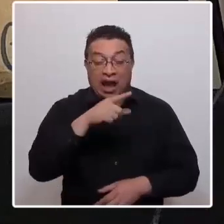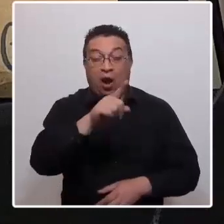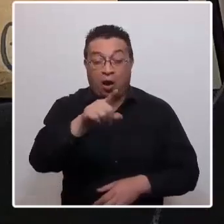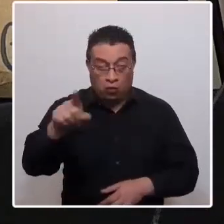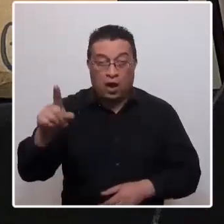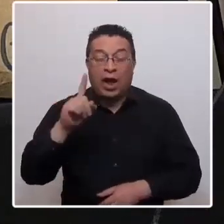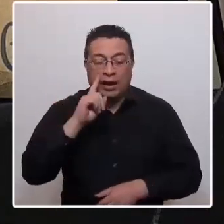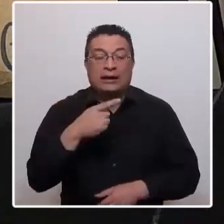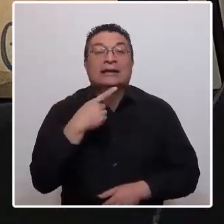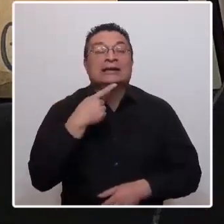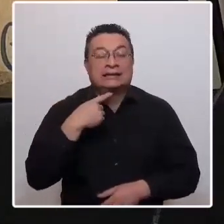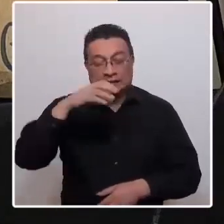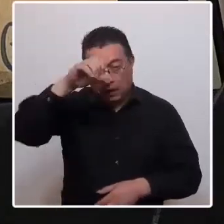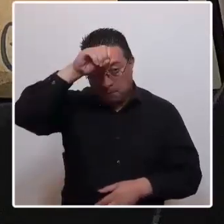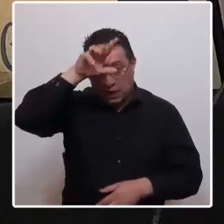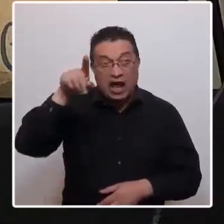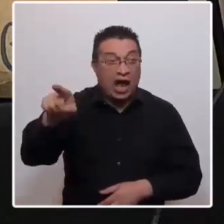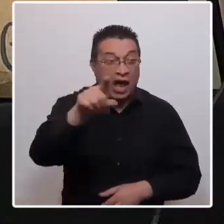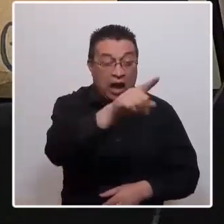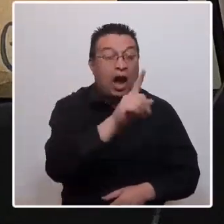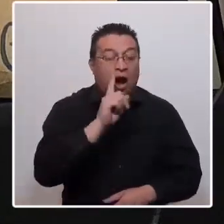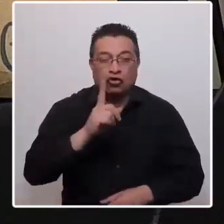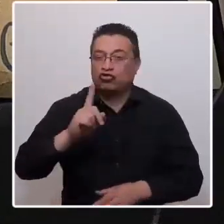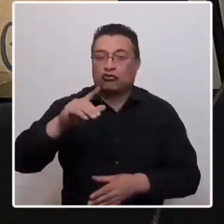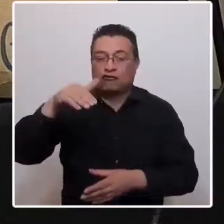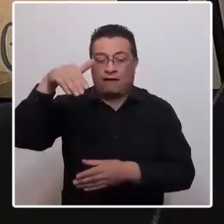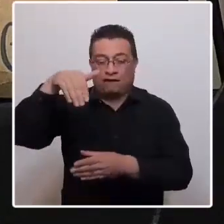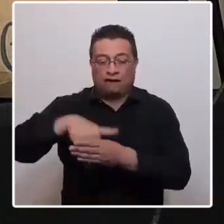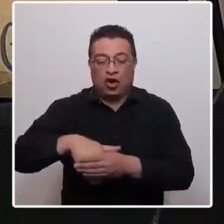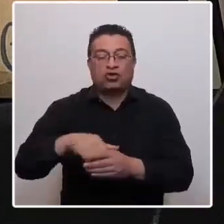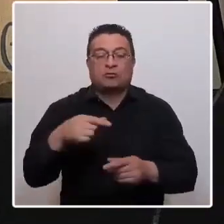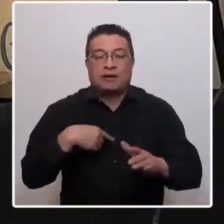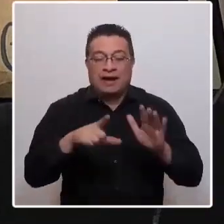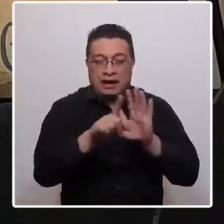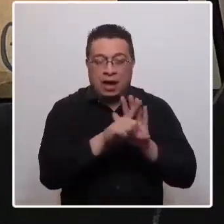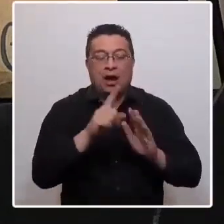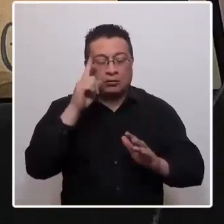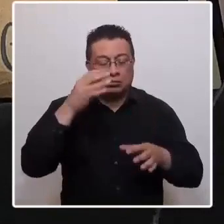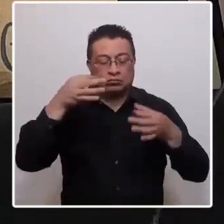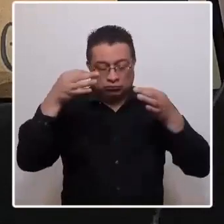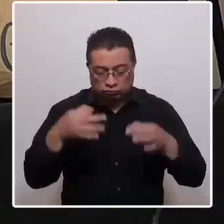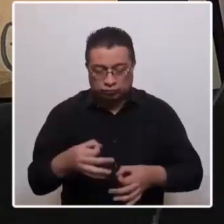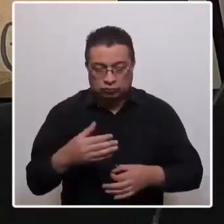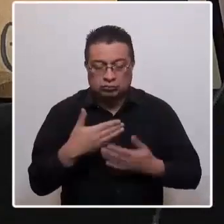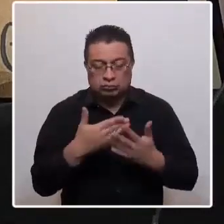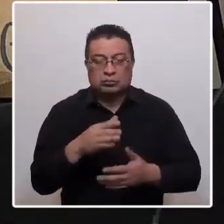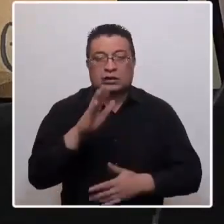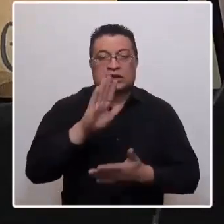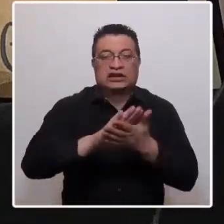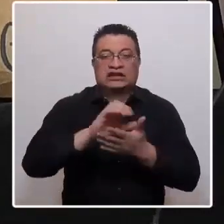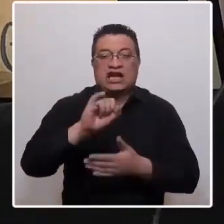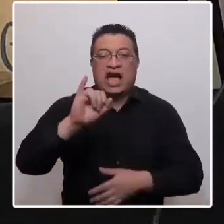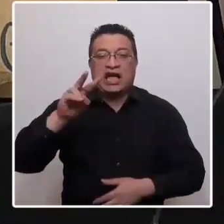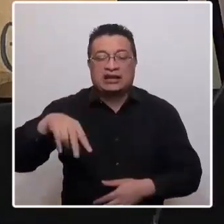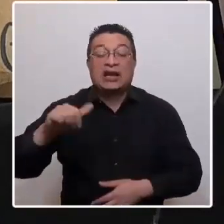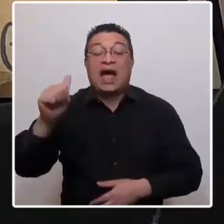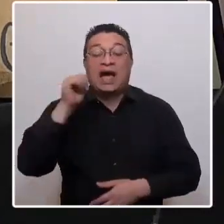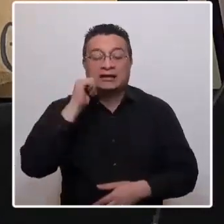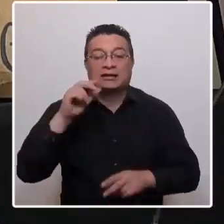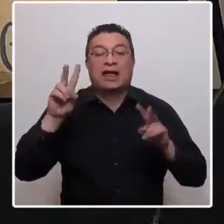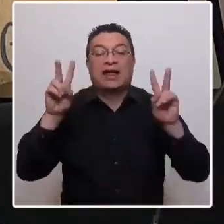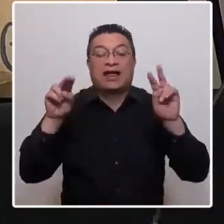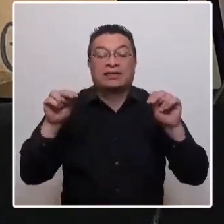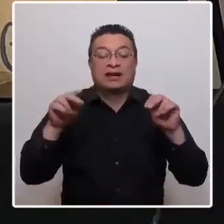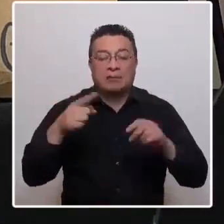intereses también en la minería, a que no voten el día de hoy y hagan el gesto que hizo Fuad Chahín el día de ayer con el tema de